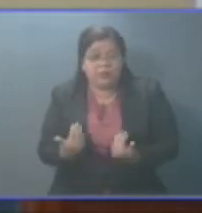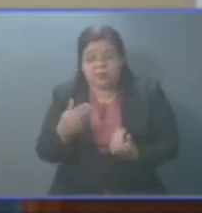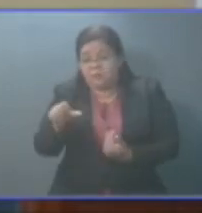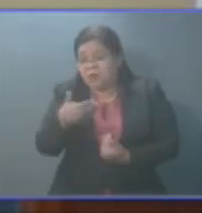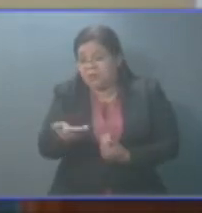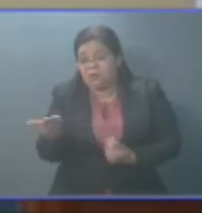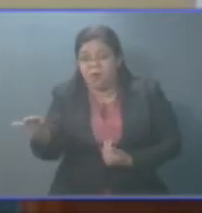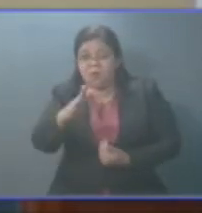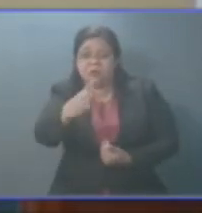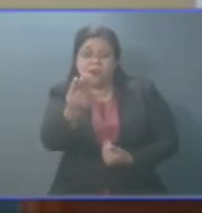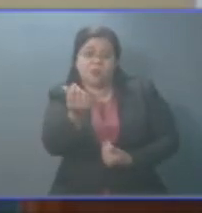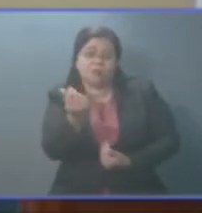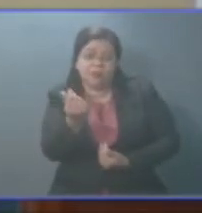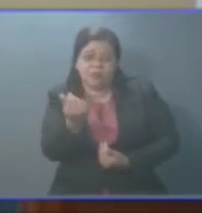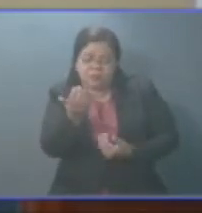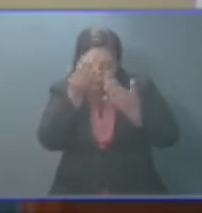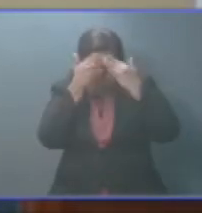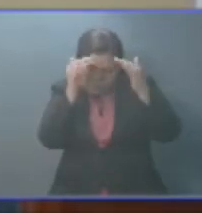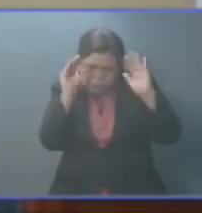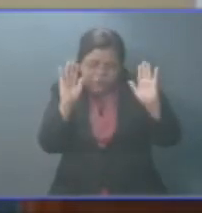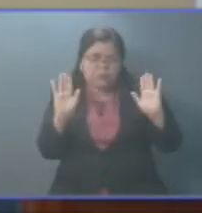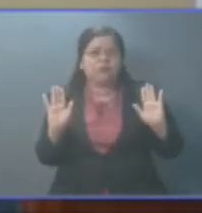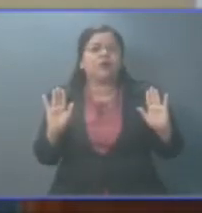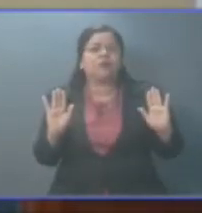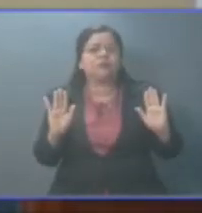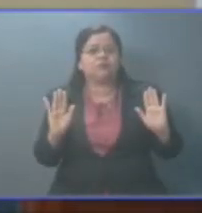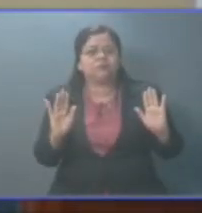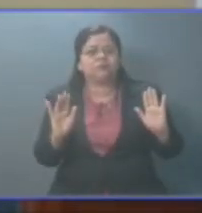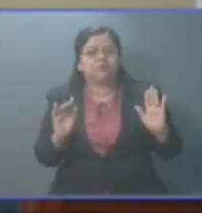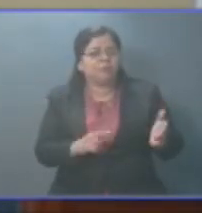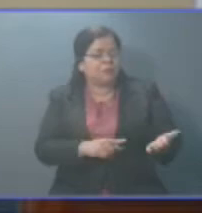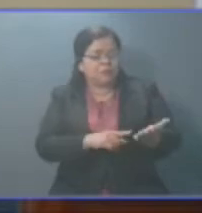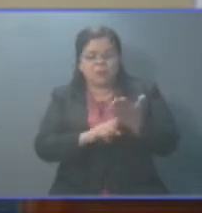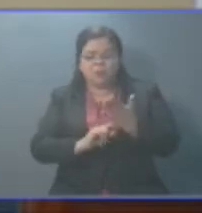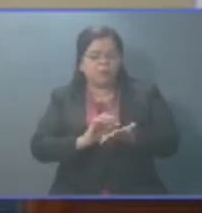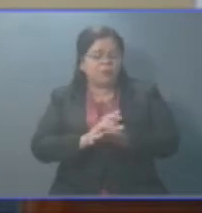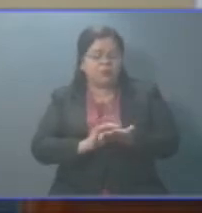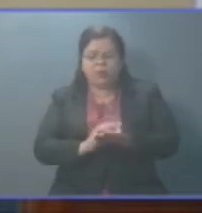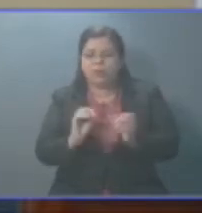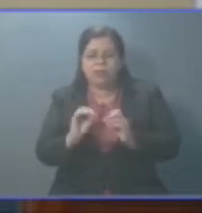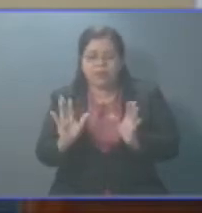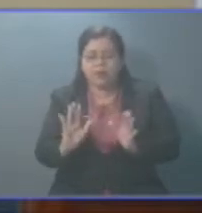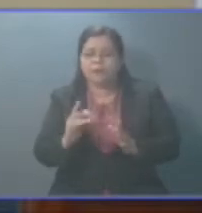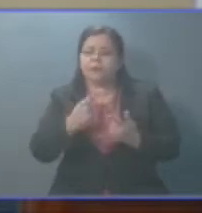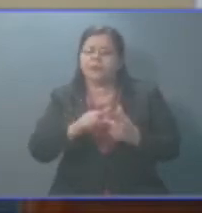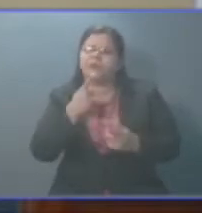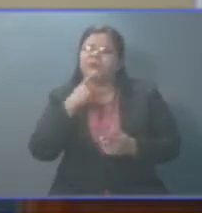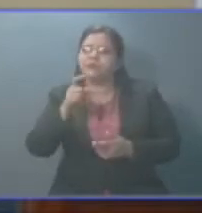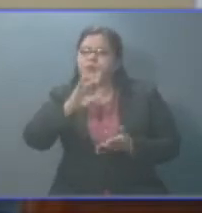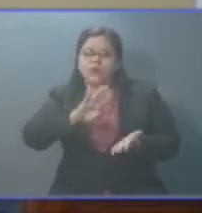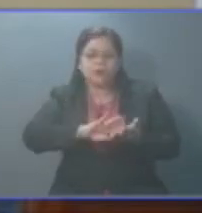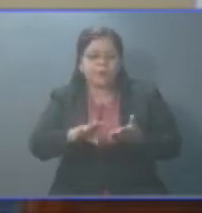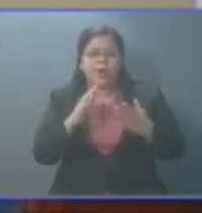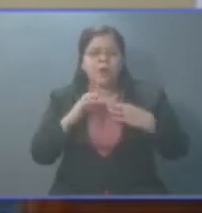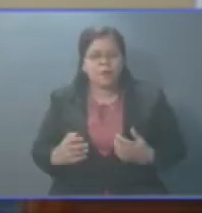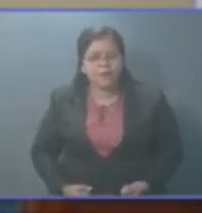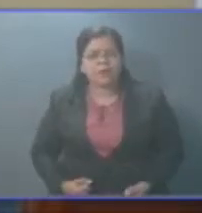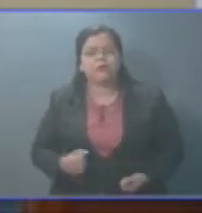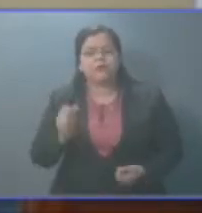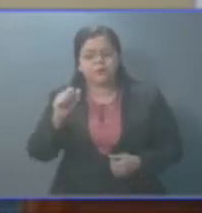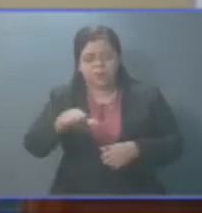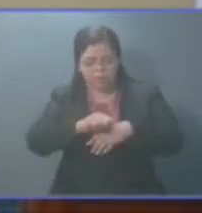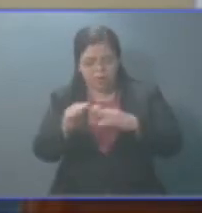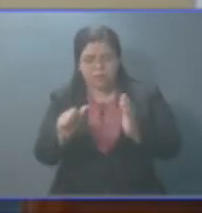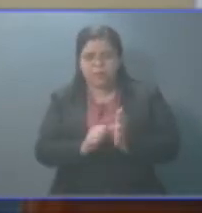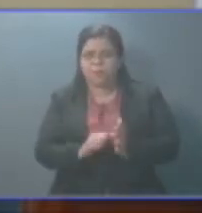cosa, no sabemos, no se han dado las cuentas claras. El punto es que quien no ha pagado es el gobierno. La asamblea